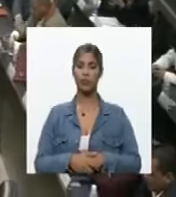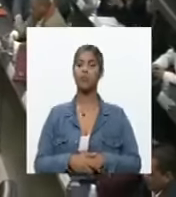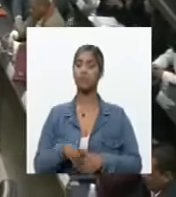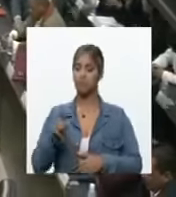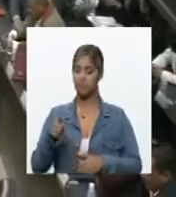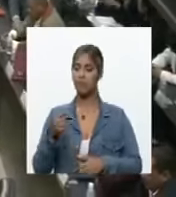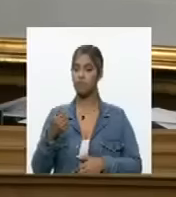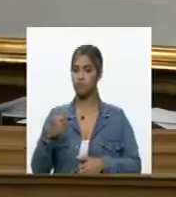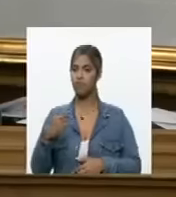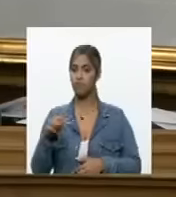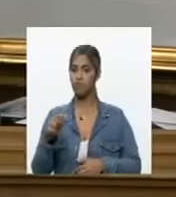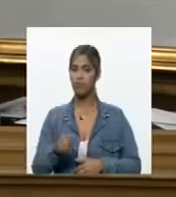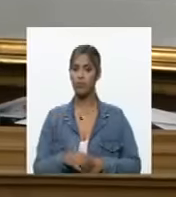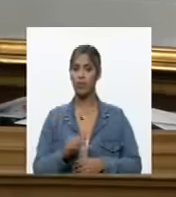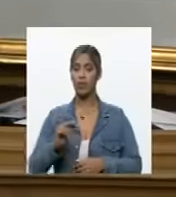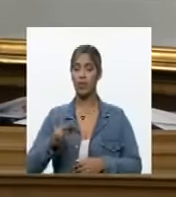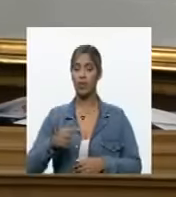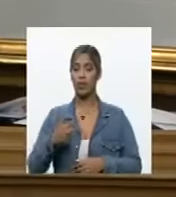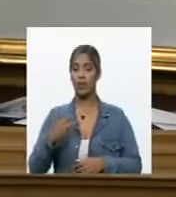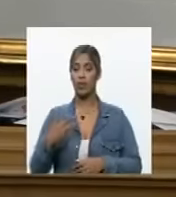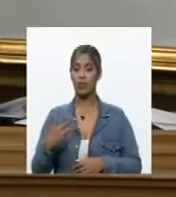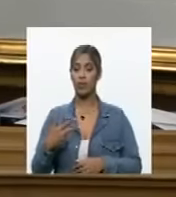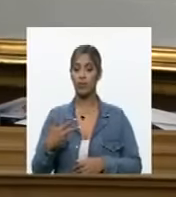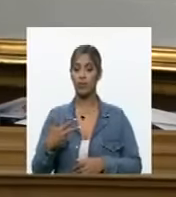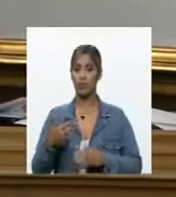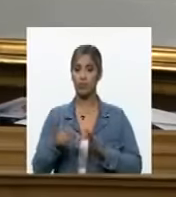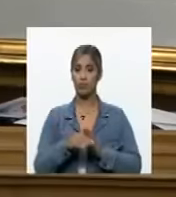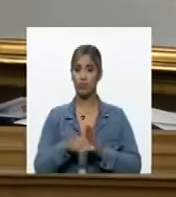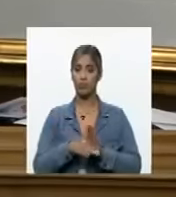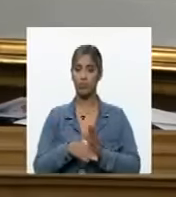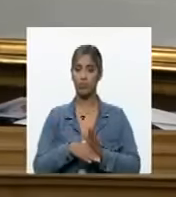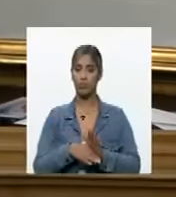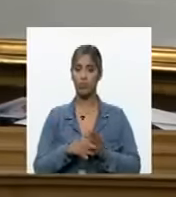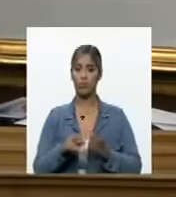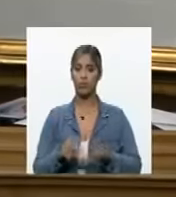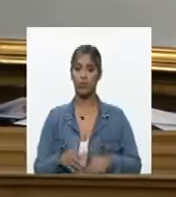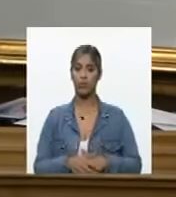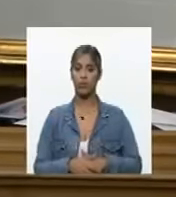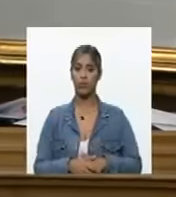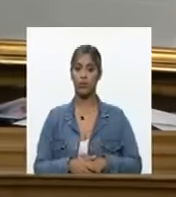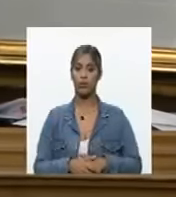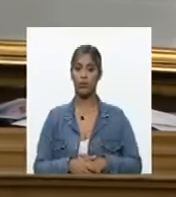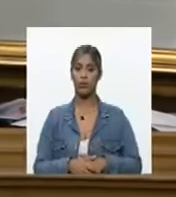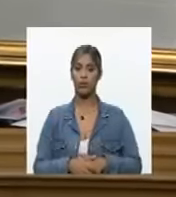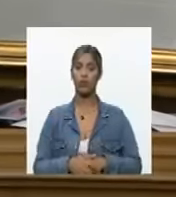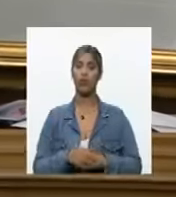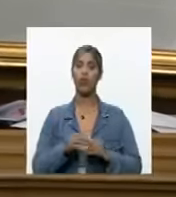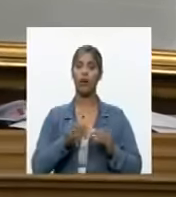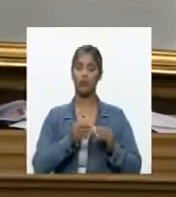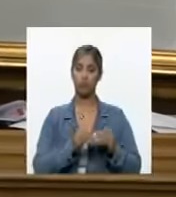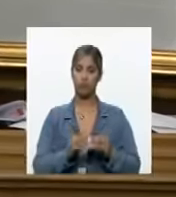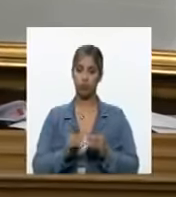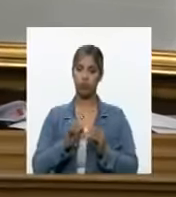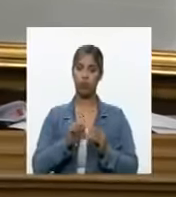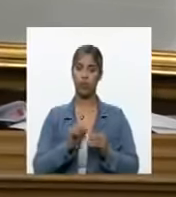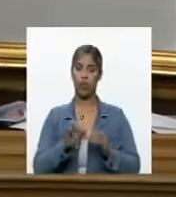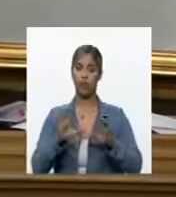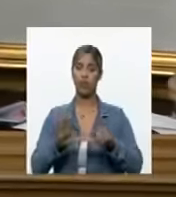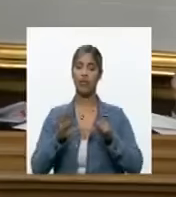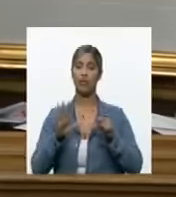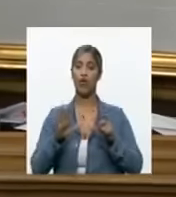Correcto. En el tercer párrafo, secretaria, vamos a hacer la modificación. El 18